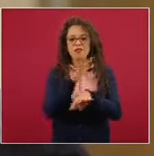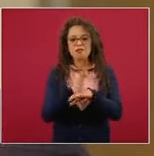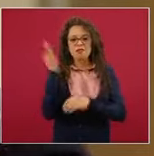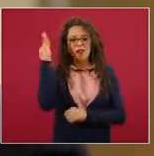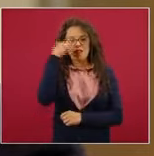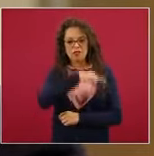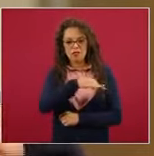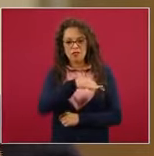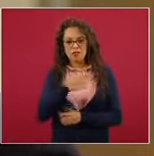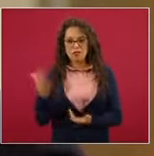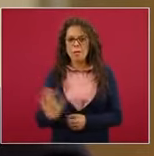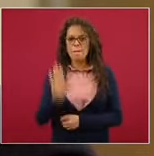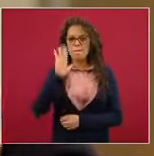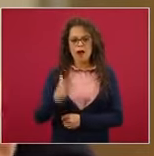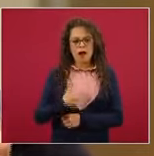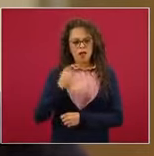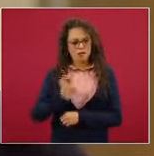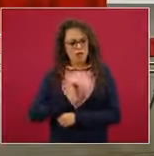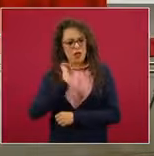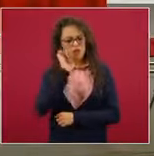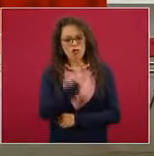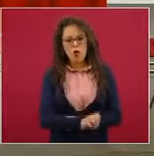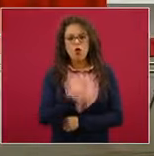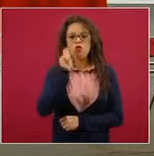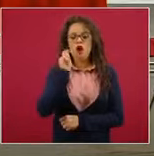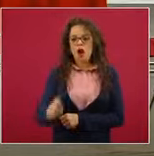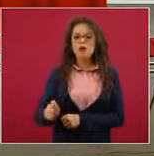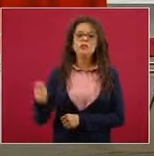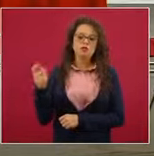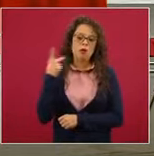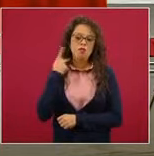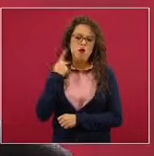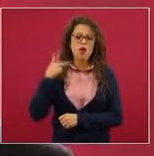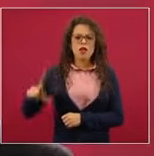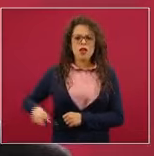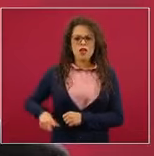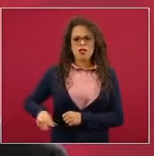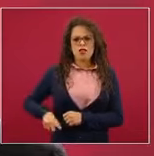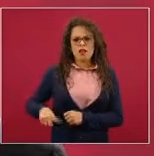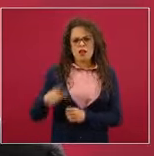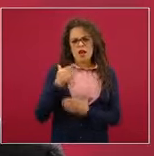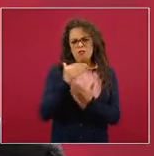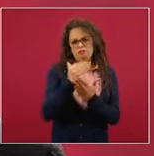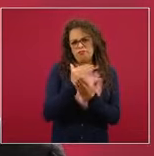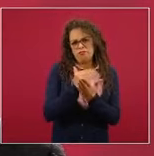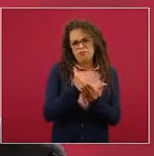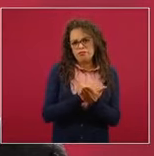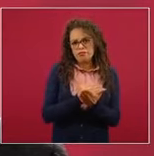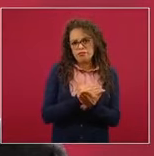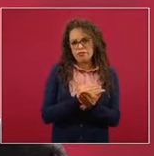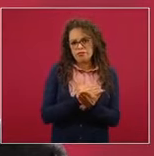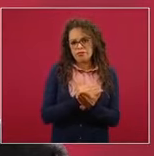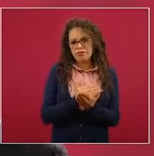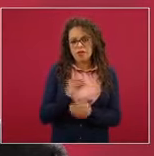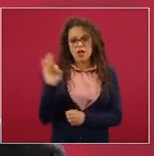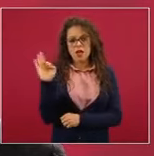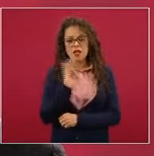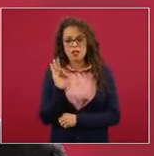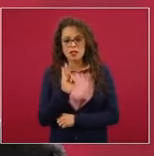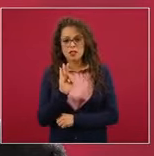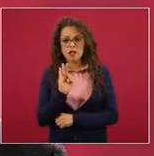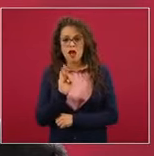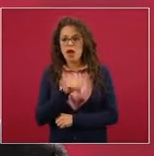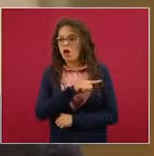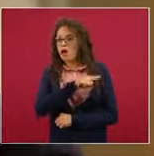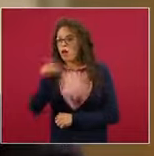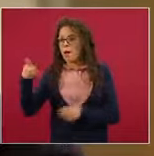hacia ciertas políticas públicas, a cierta realidad que quizá no es cómoda para las personas que han visto sus intereses